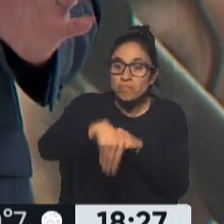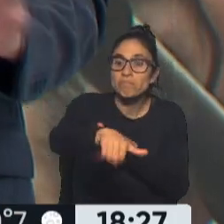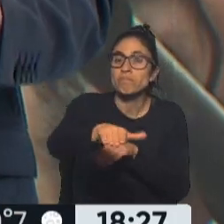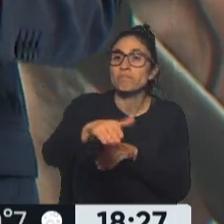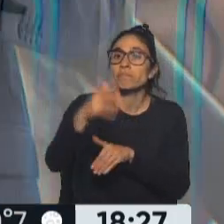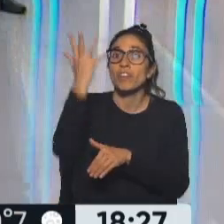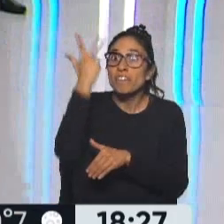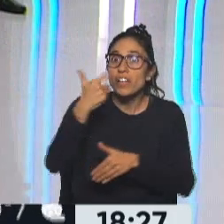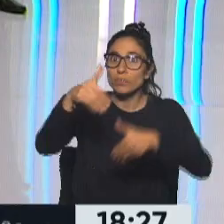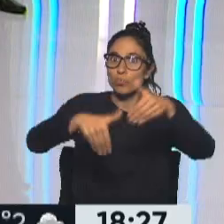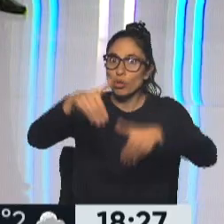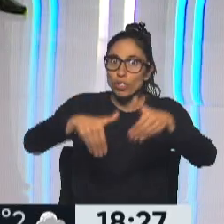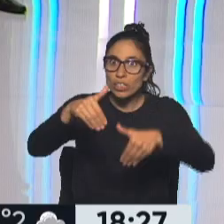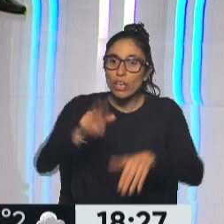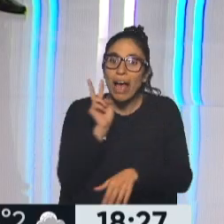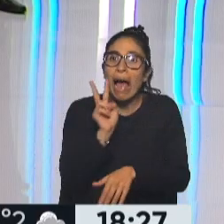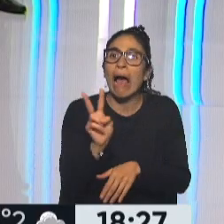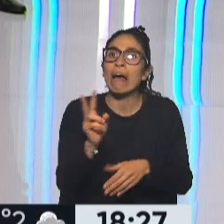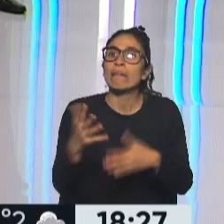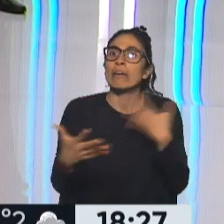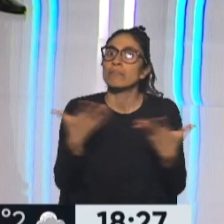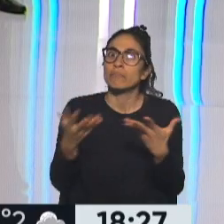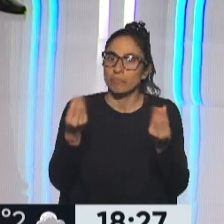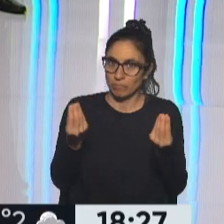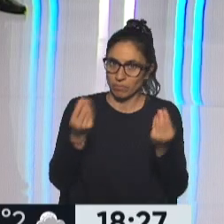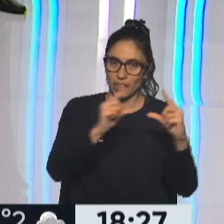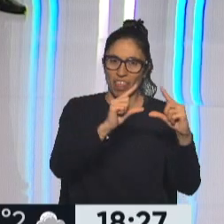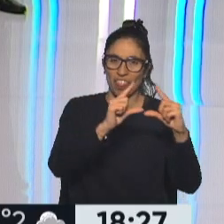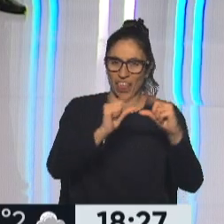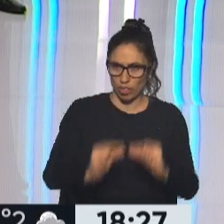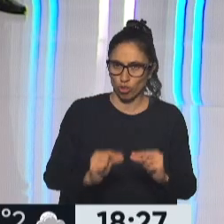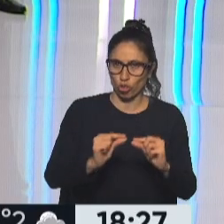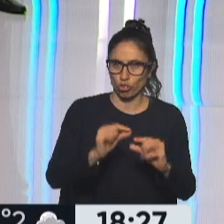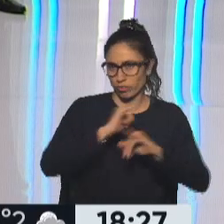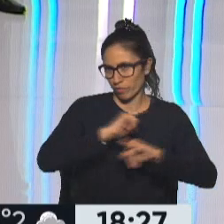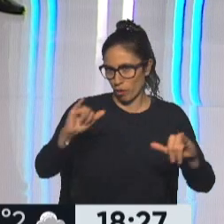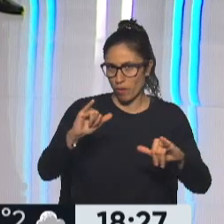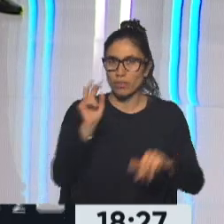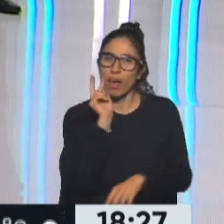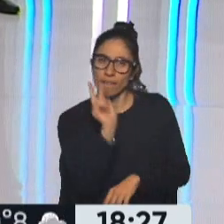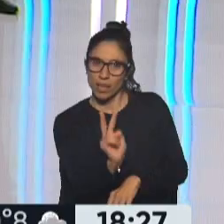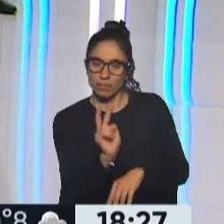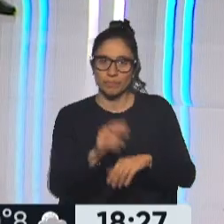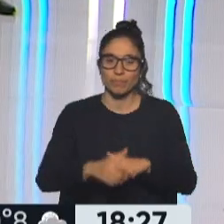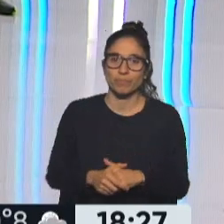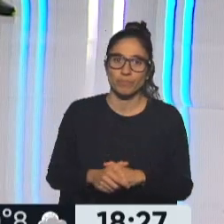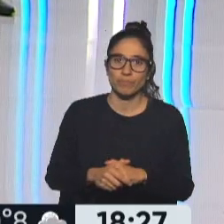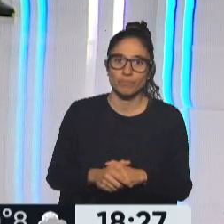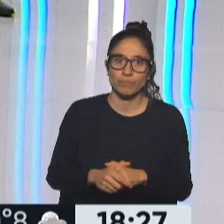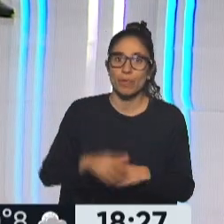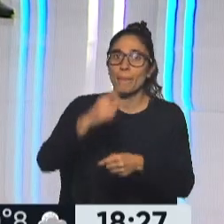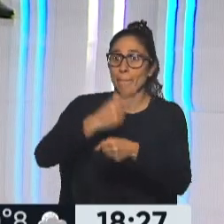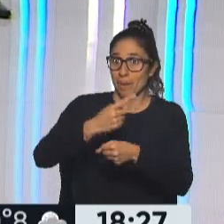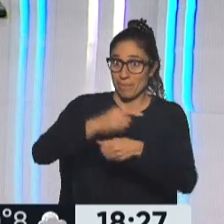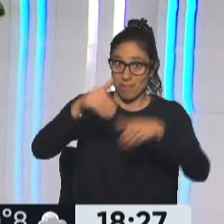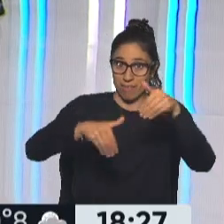Francia. Rápidamente, datos bien concretos de estos comicios allí en este país europeo. Lo decíamos, primera